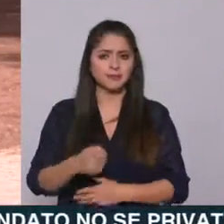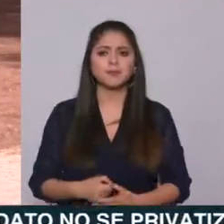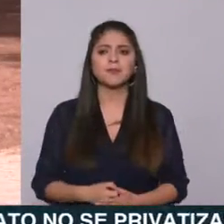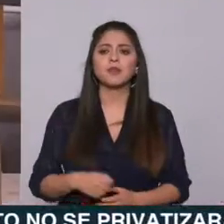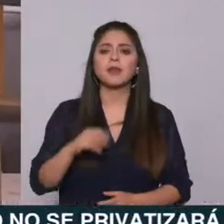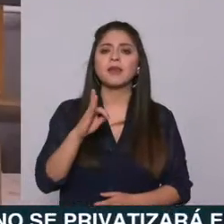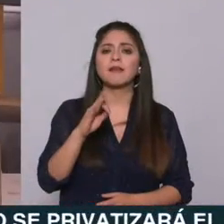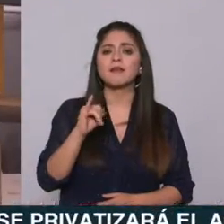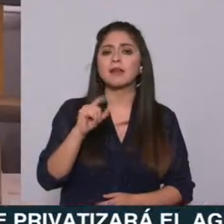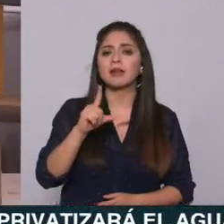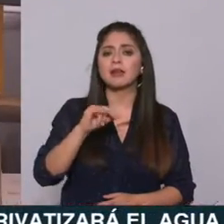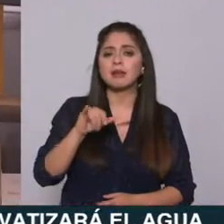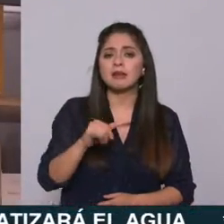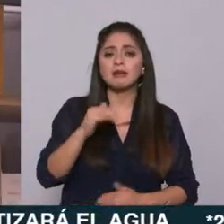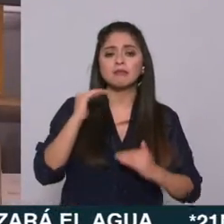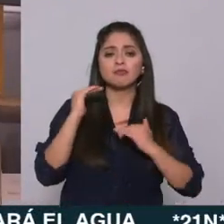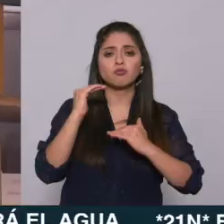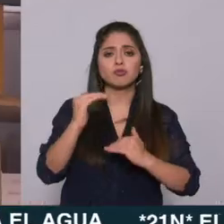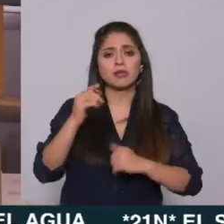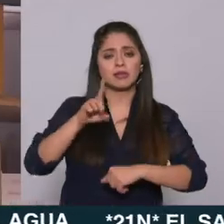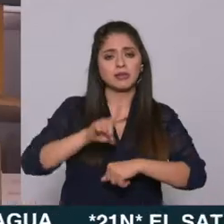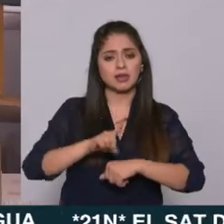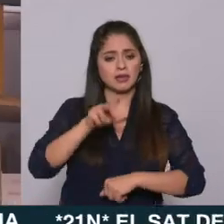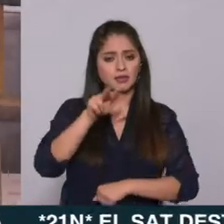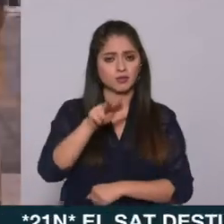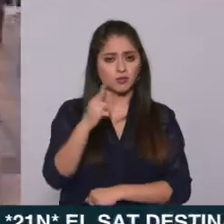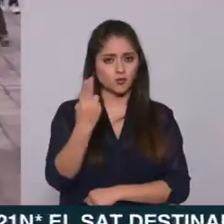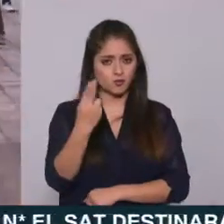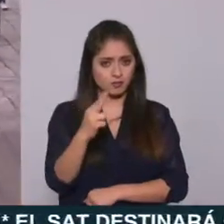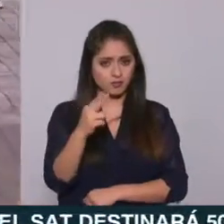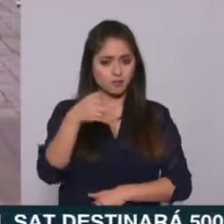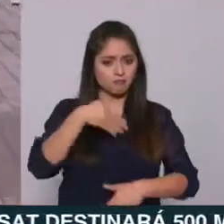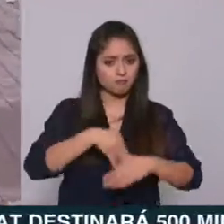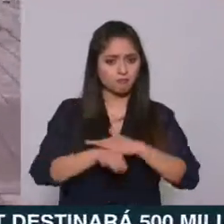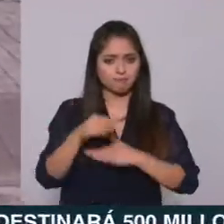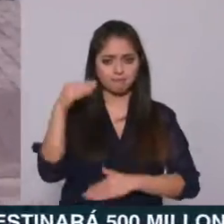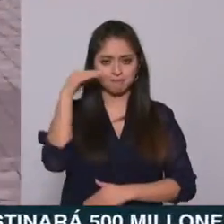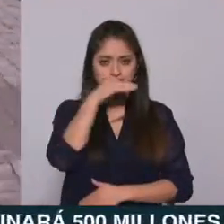y Juvenil estará hasta el próximo 18 de noviembre con entrada